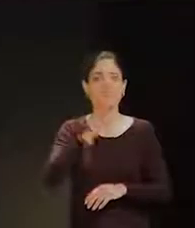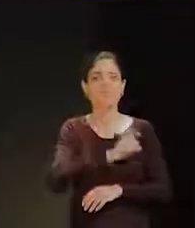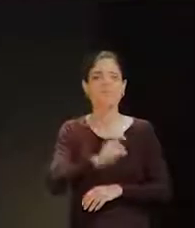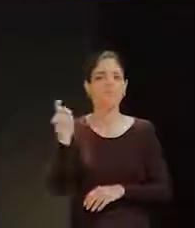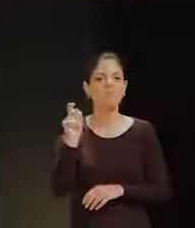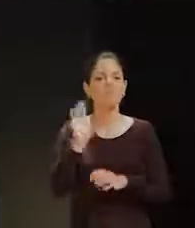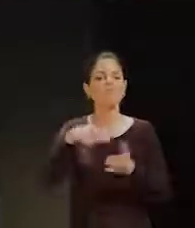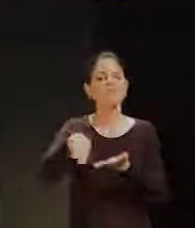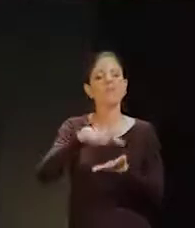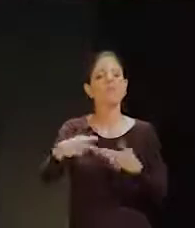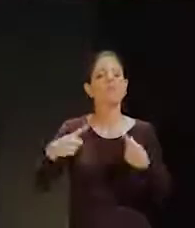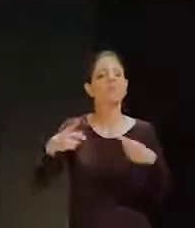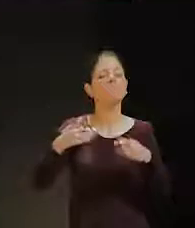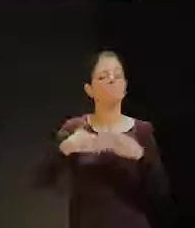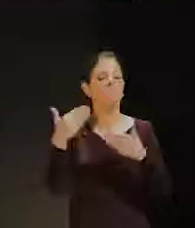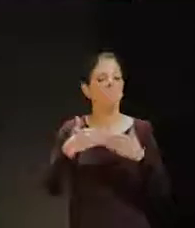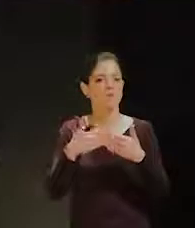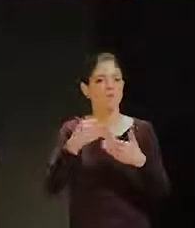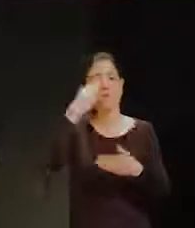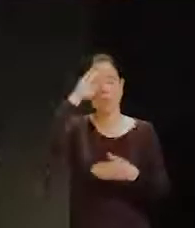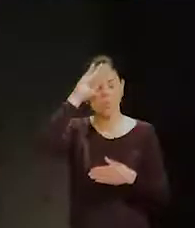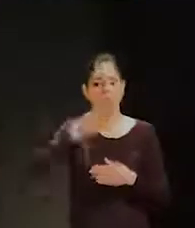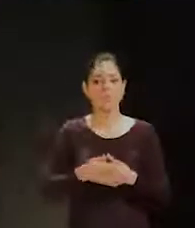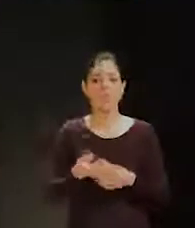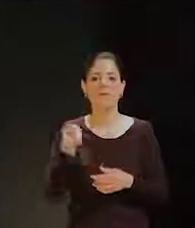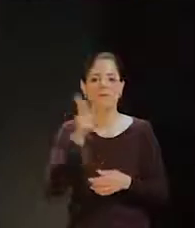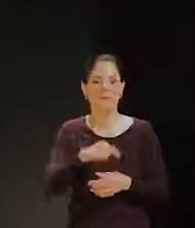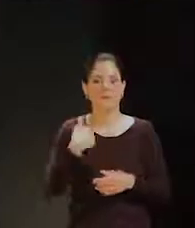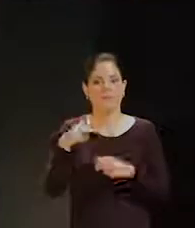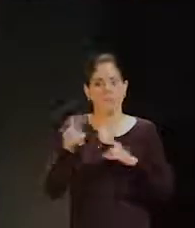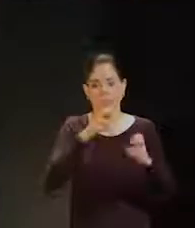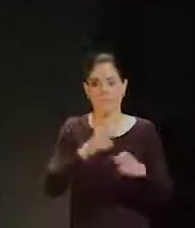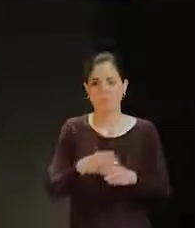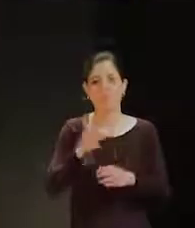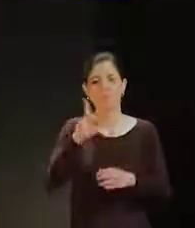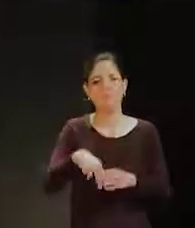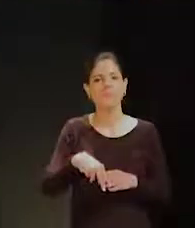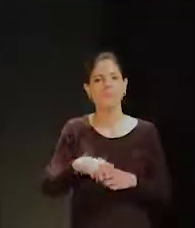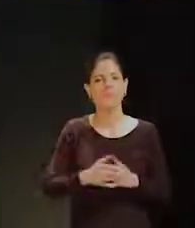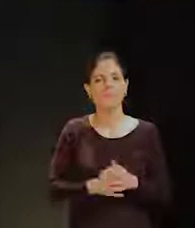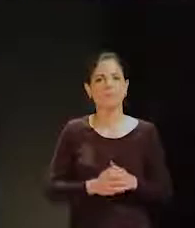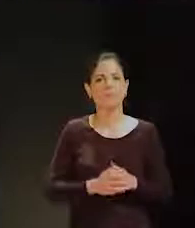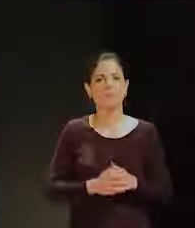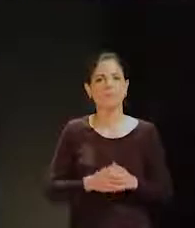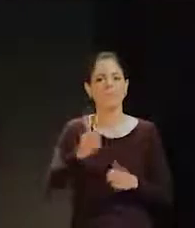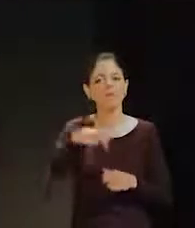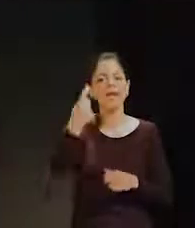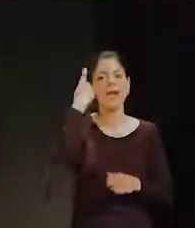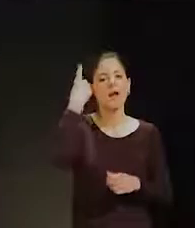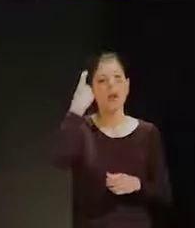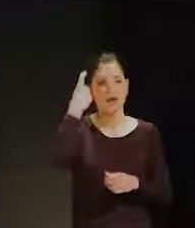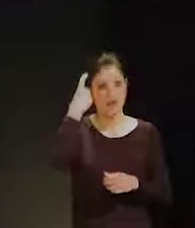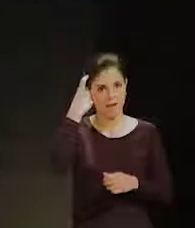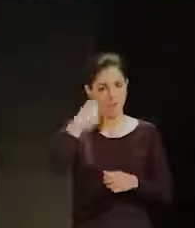de la danza moderna en Cuba y mi maestro. Porque alumno de